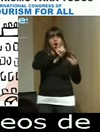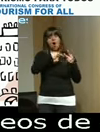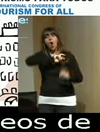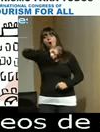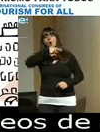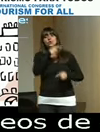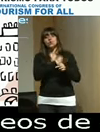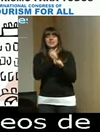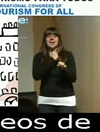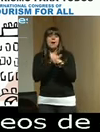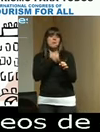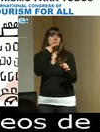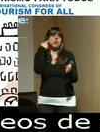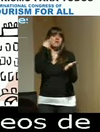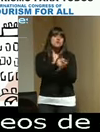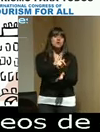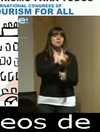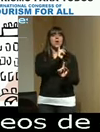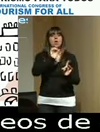profesional o no remuneradas.